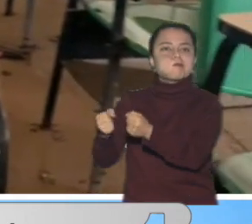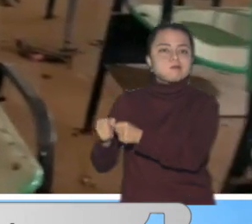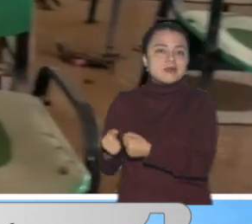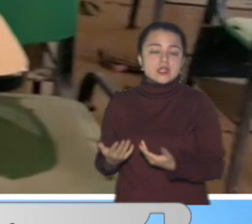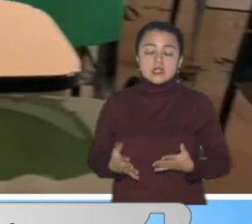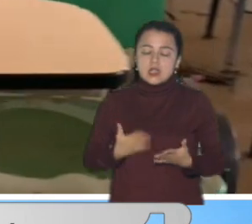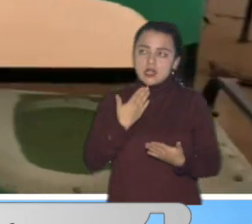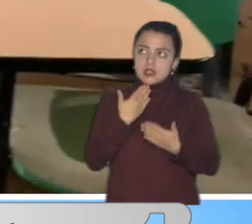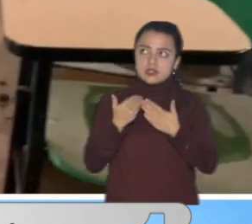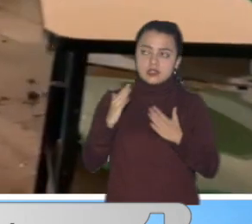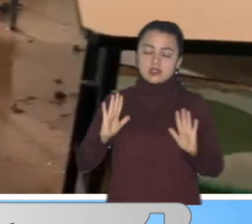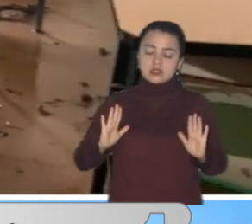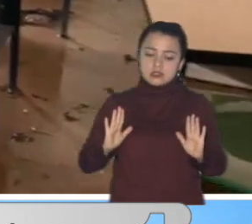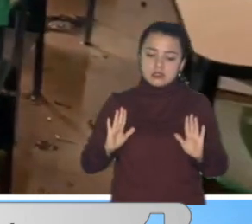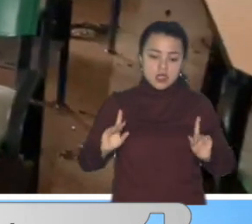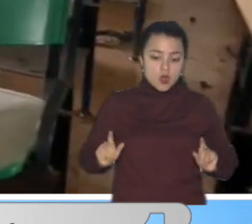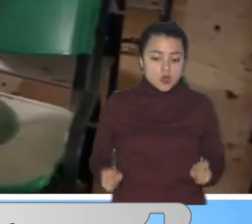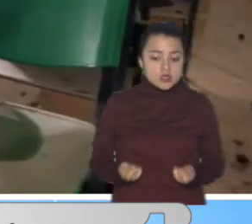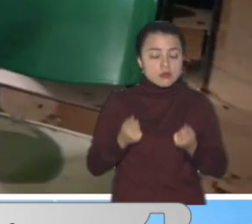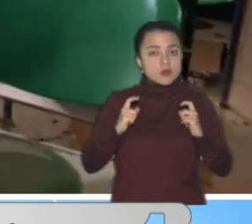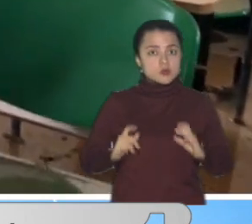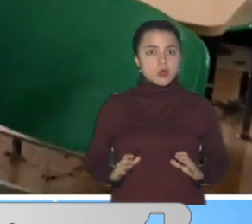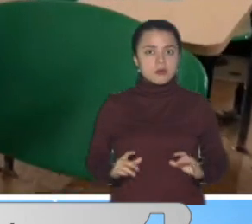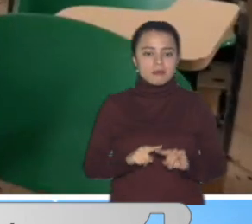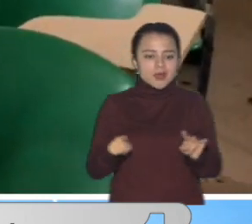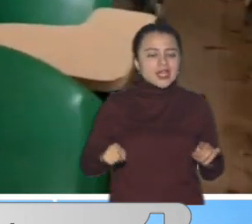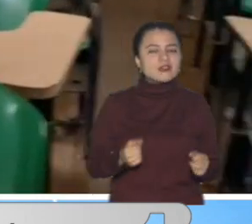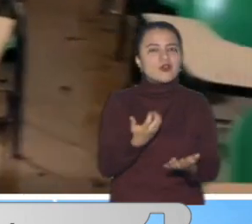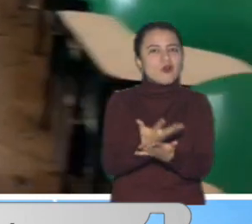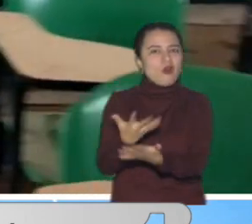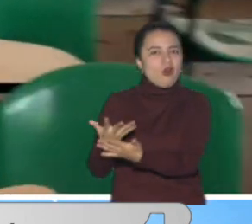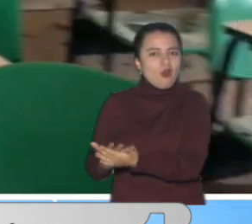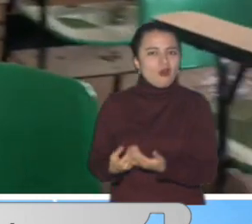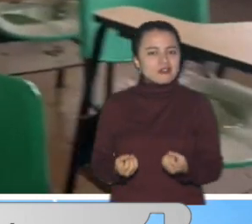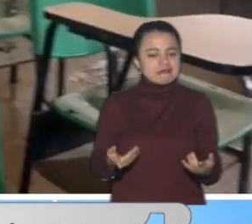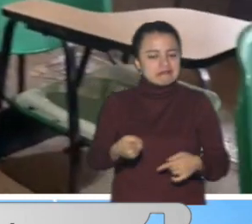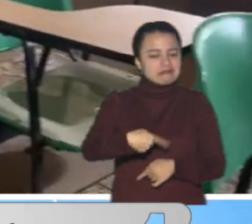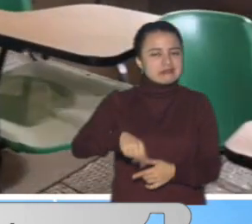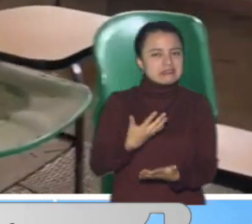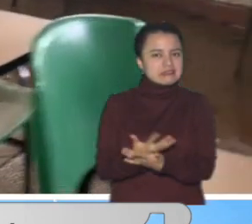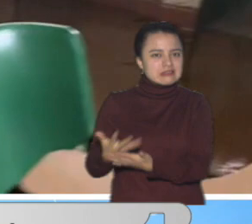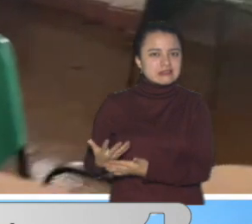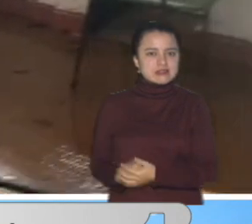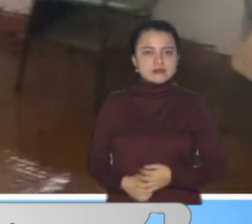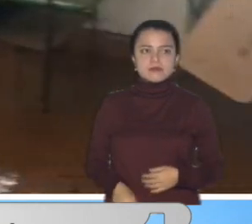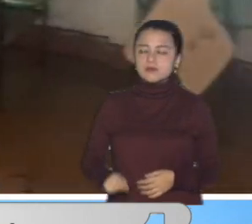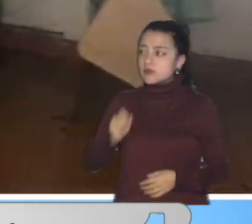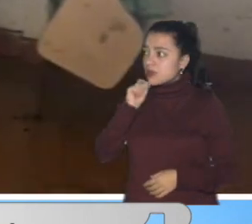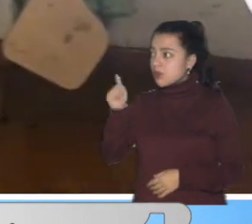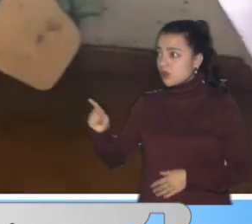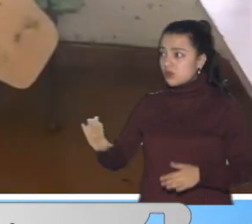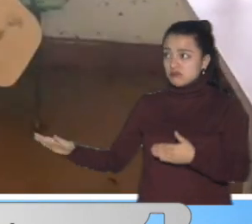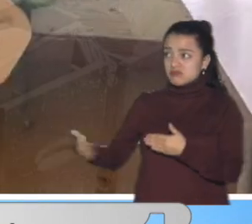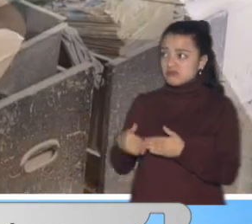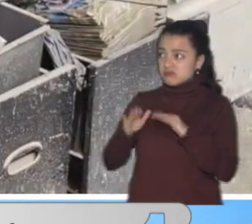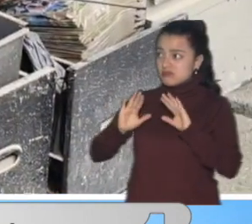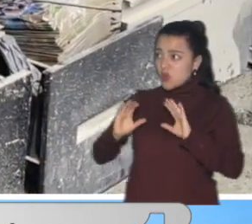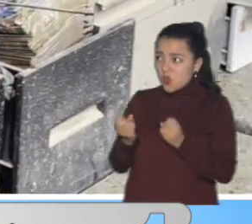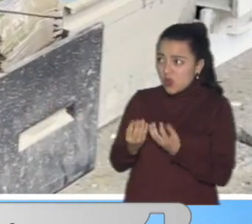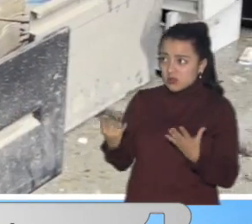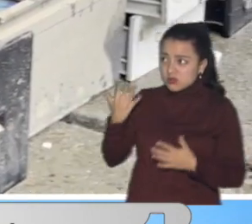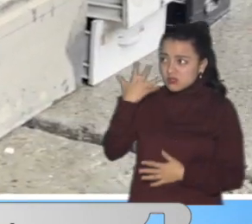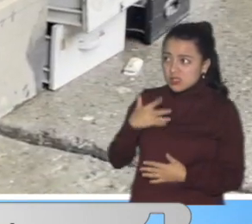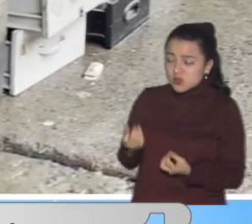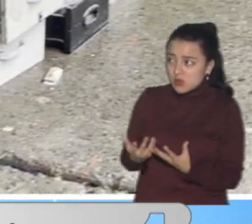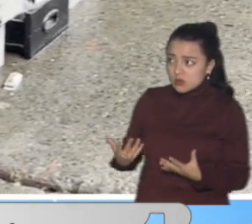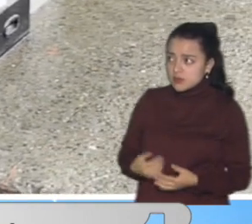estudiantes. Bueno, coordinador, ¿cuáles son esos primeros planes que tienen ustedes? ¿Cuántos días van a estar sin clase? En este momento, pues